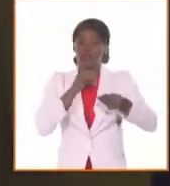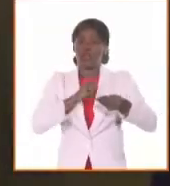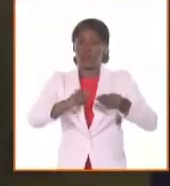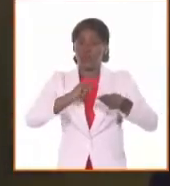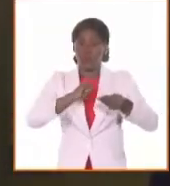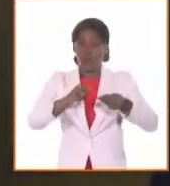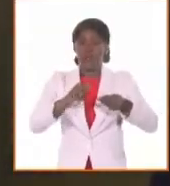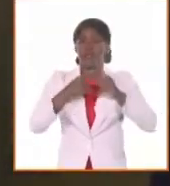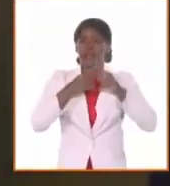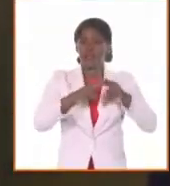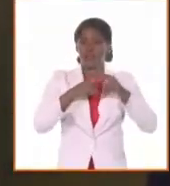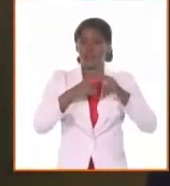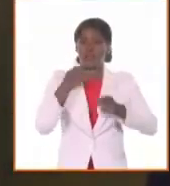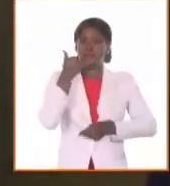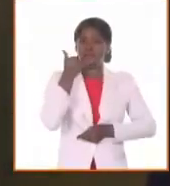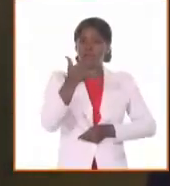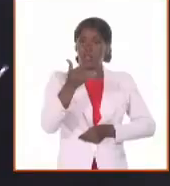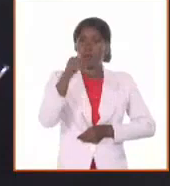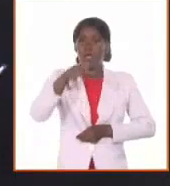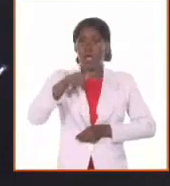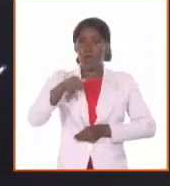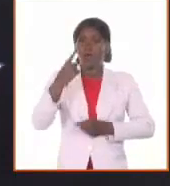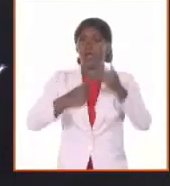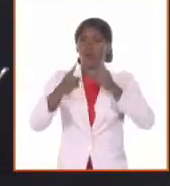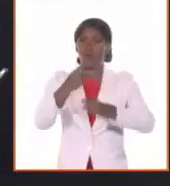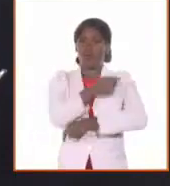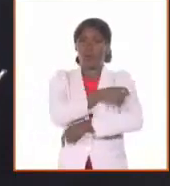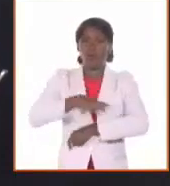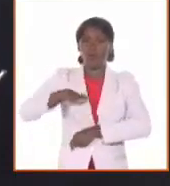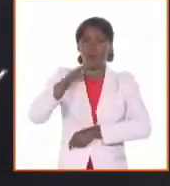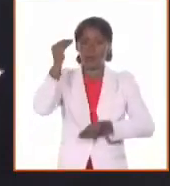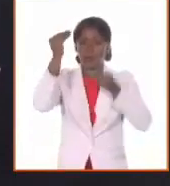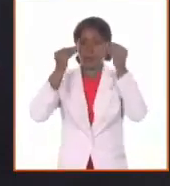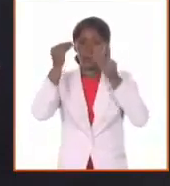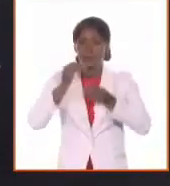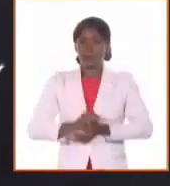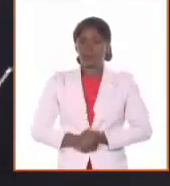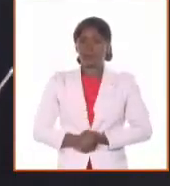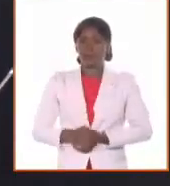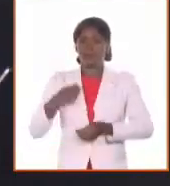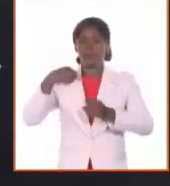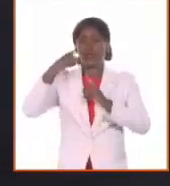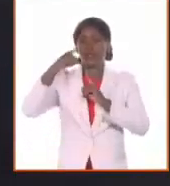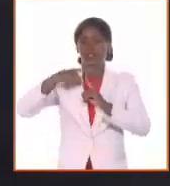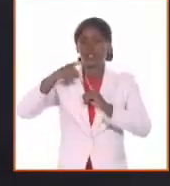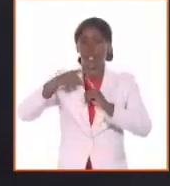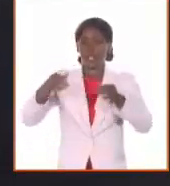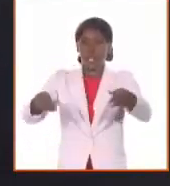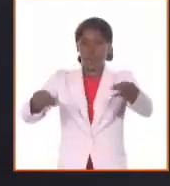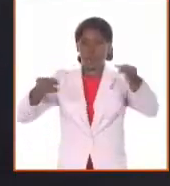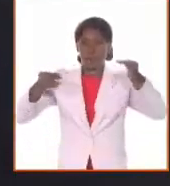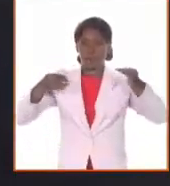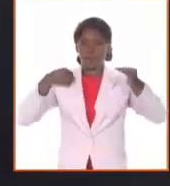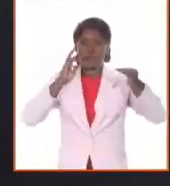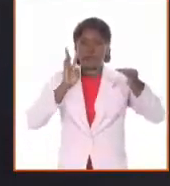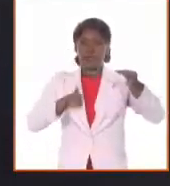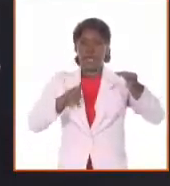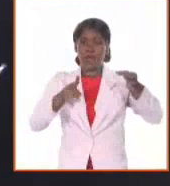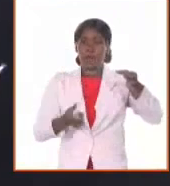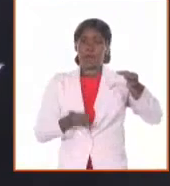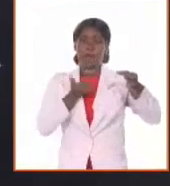constituyen aristas que hoy preocupan yo notaria le diré la documentación y usted tiene la posibilidad del viernes por la mañana